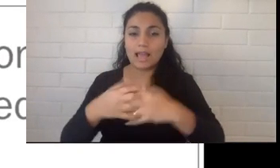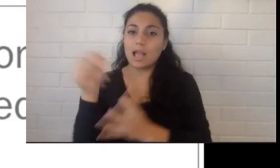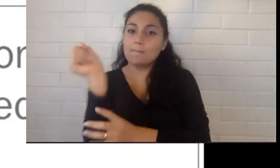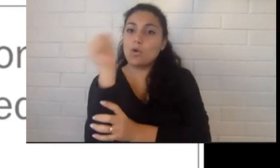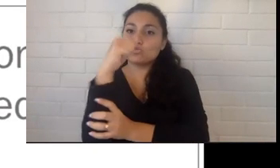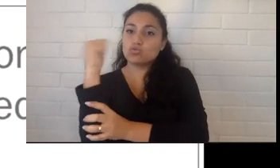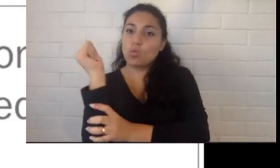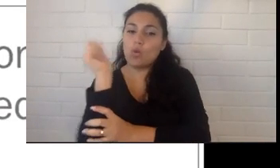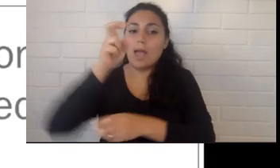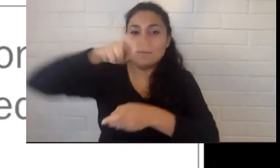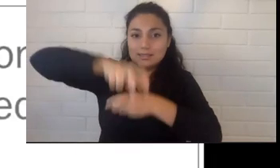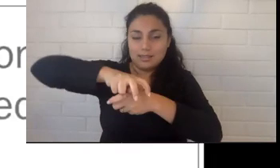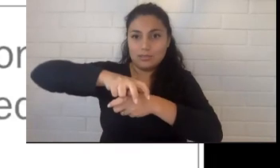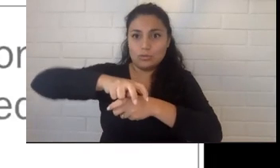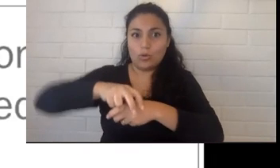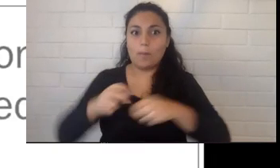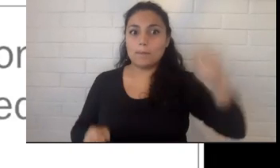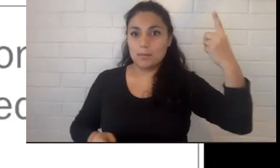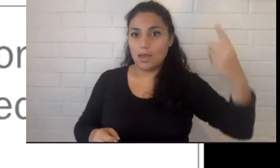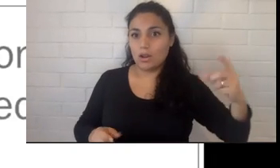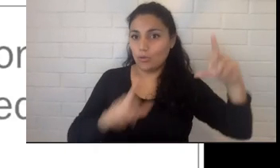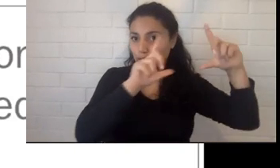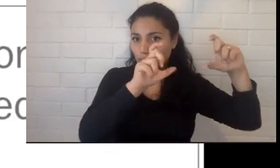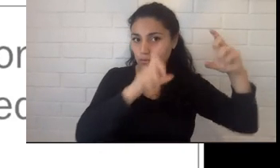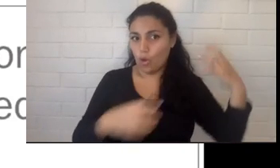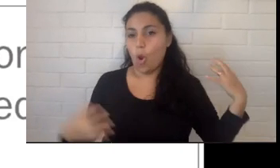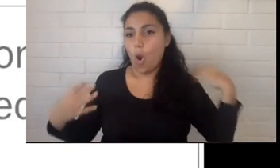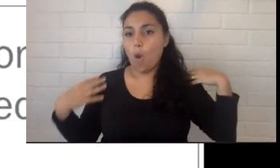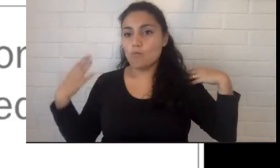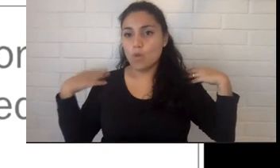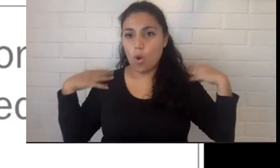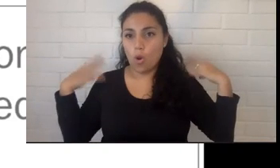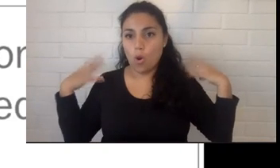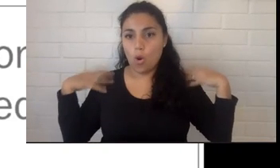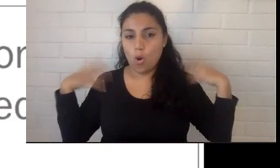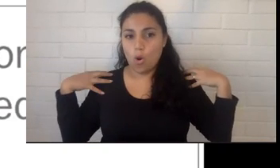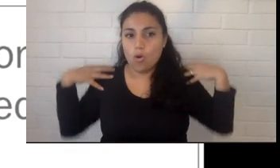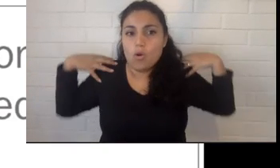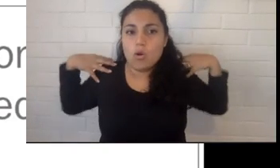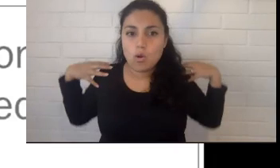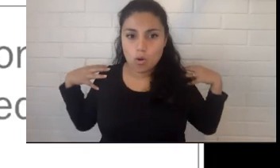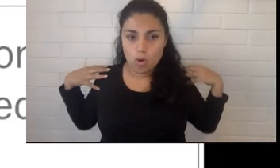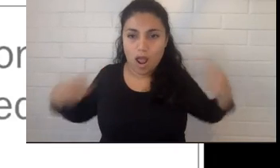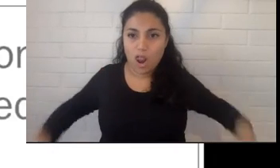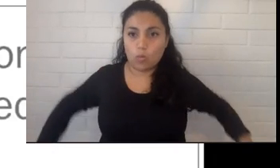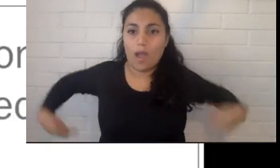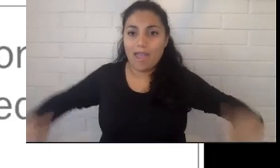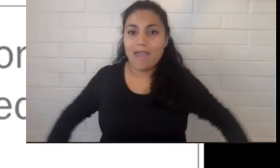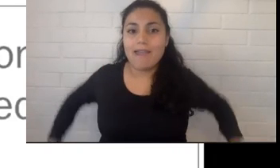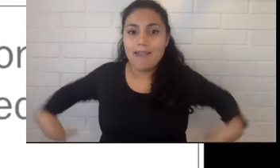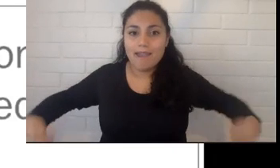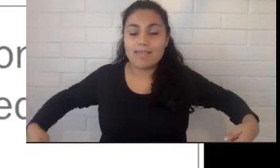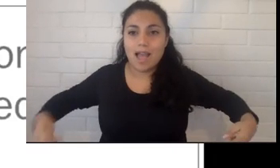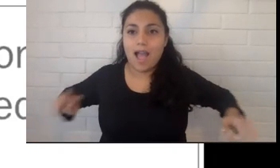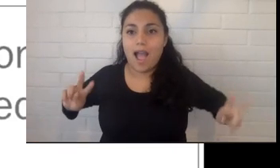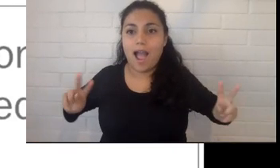ejemplo, en hombro. En la primera imagen que tenemos acá, que estoy llevando con el cursor, la disposición de las ruedas me va a